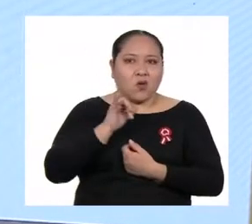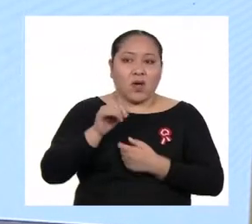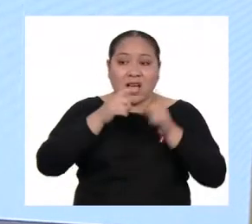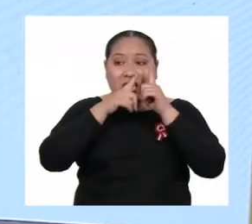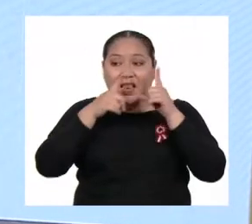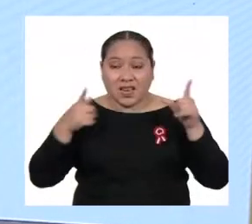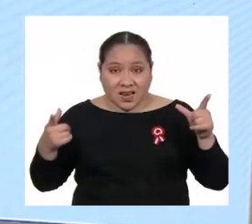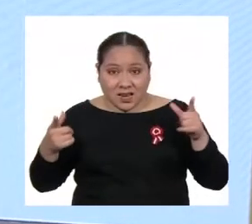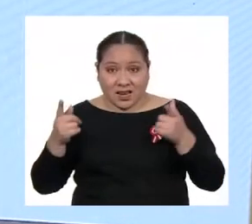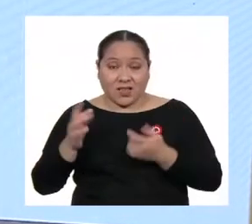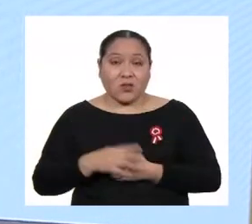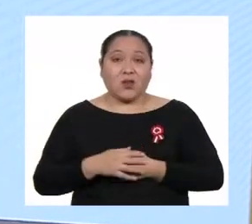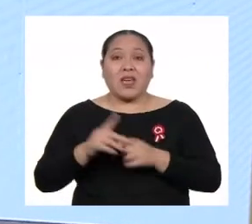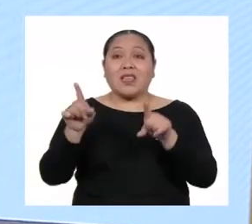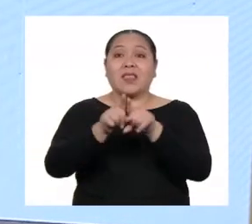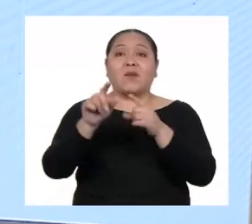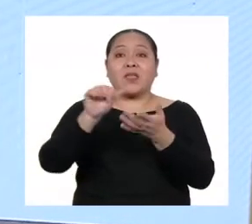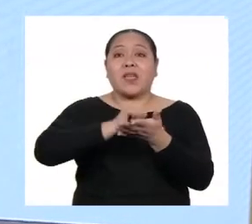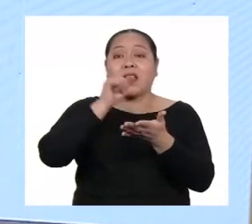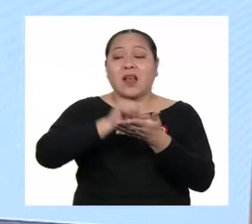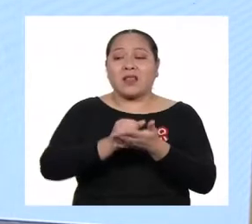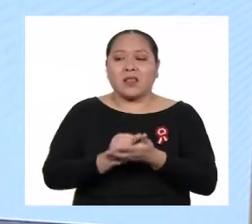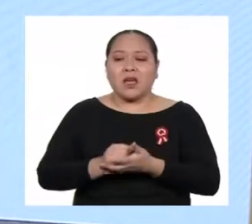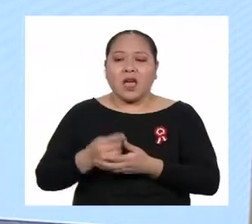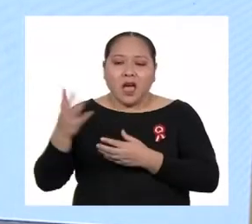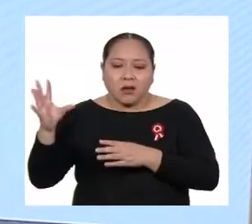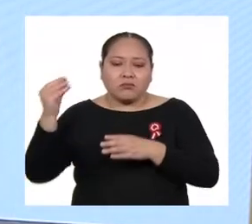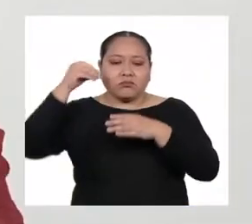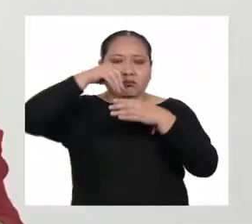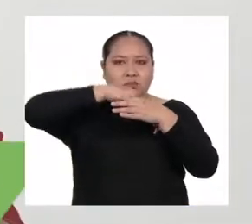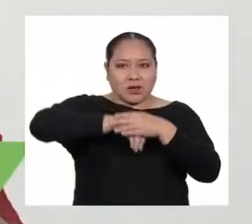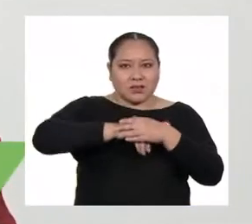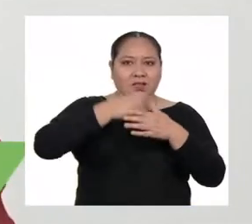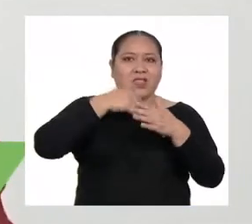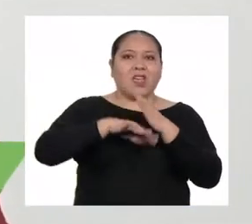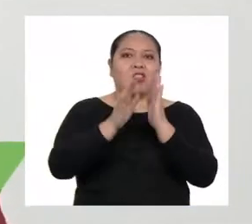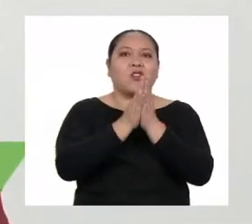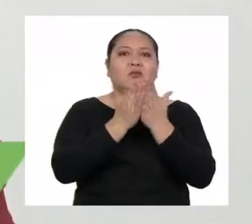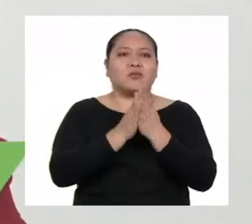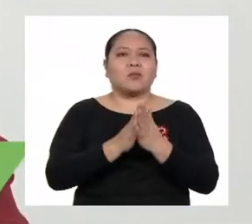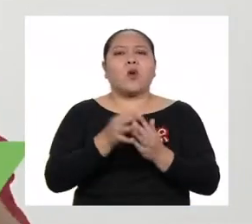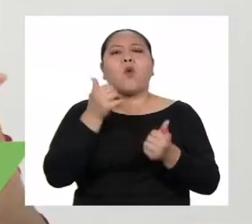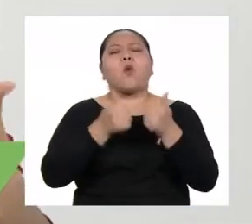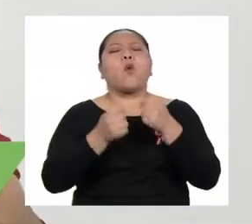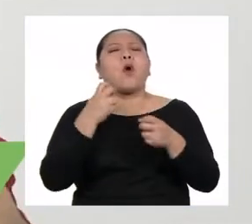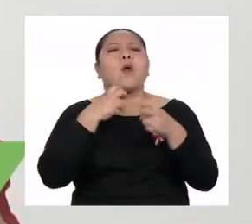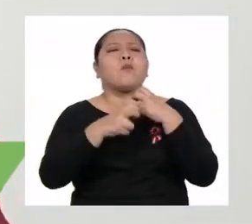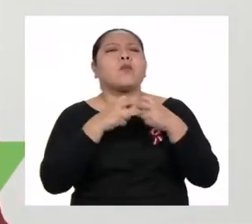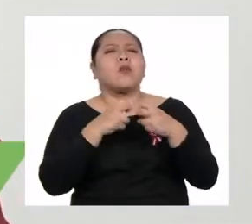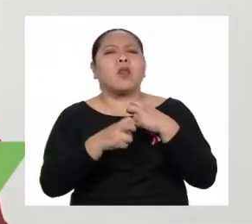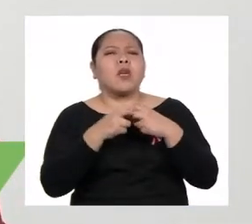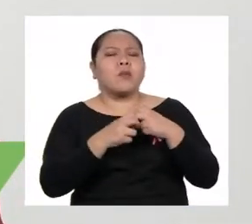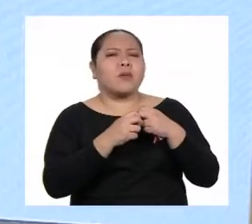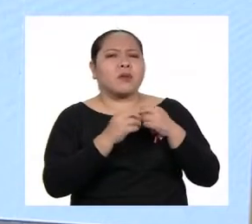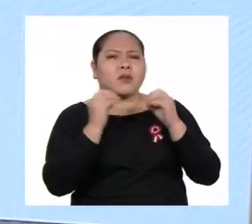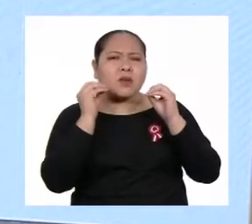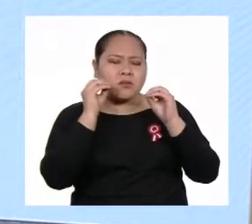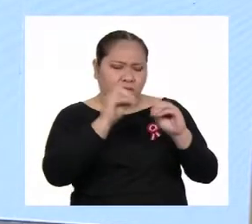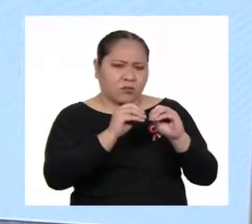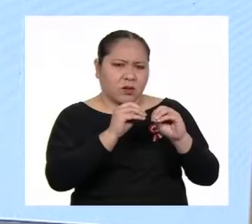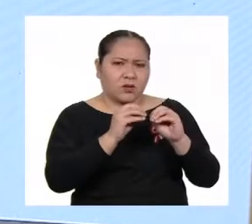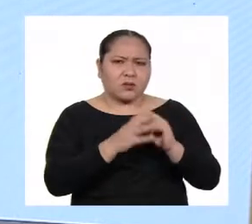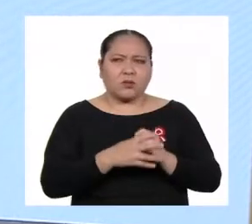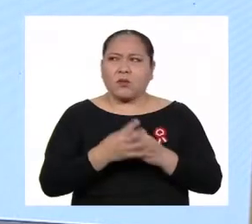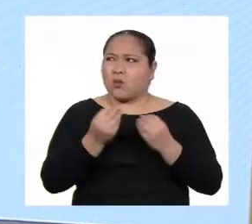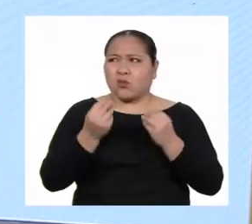arte, probablemente han influido en las obras que ha escrito. ¿Qué problema presenta en el fragmento leído?